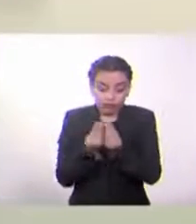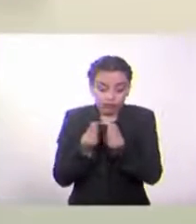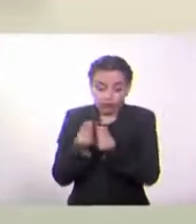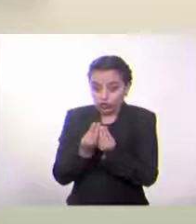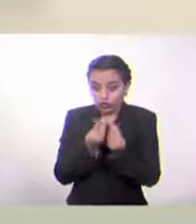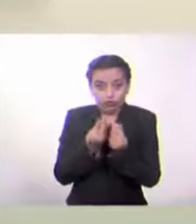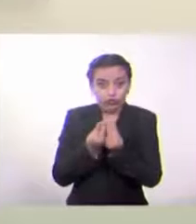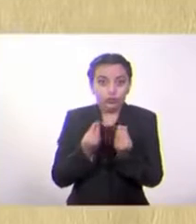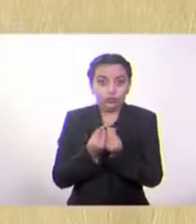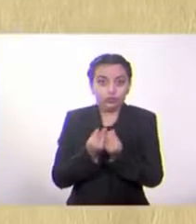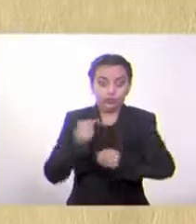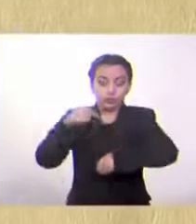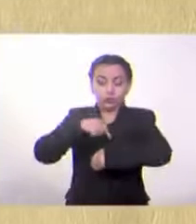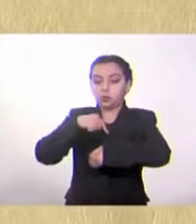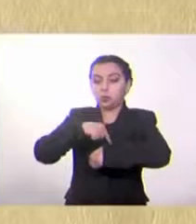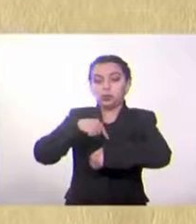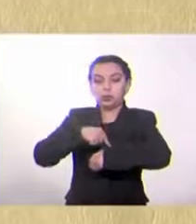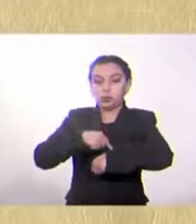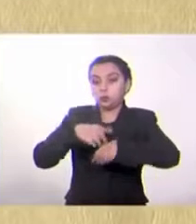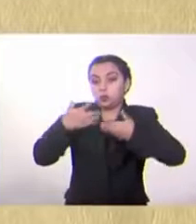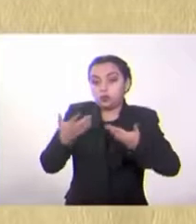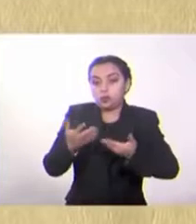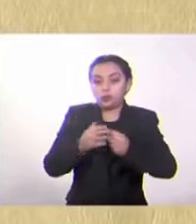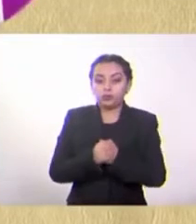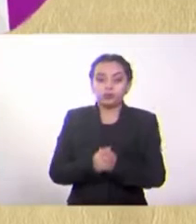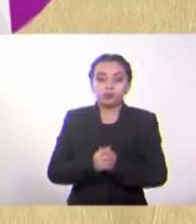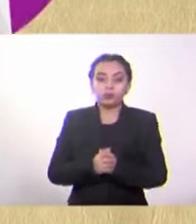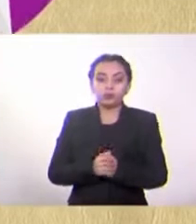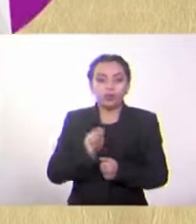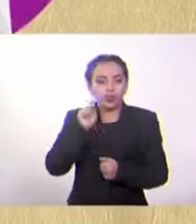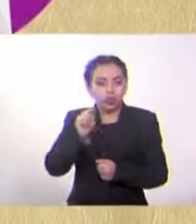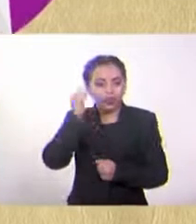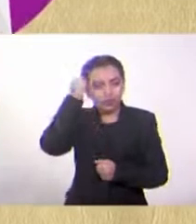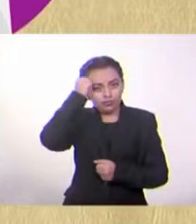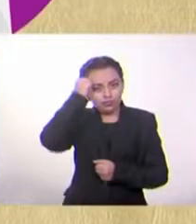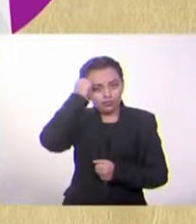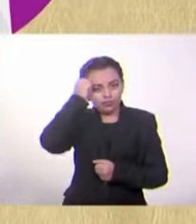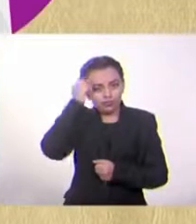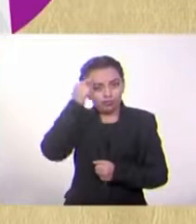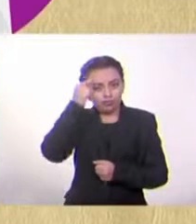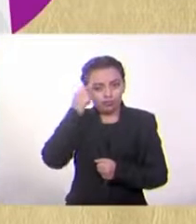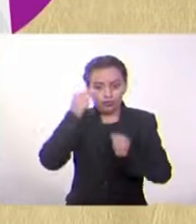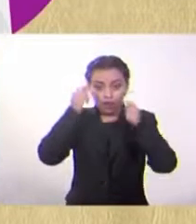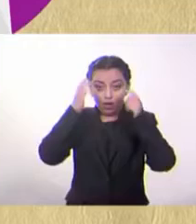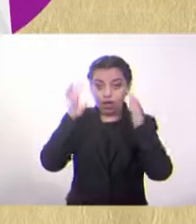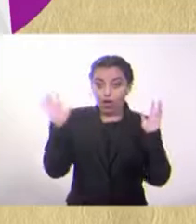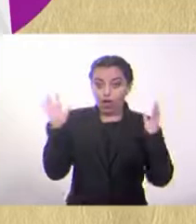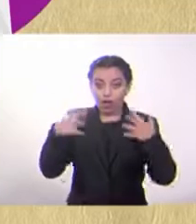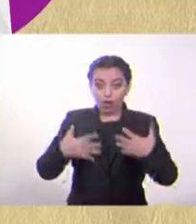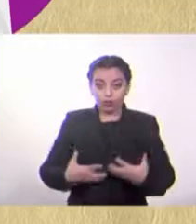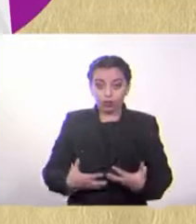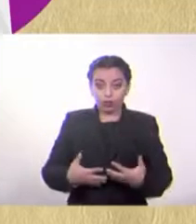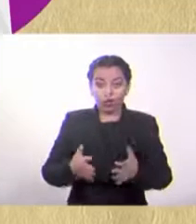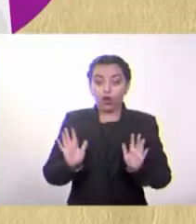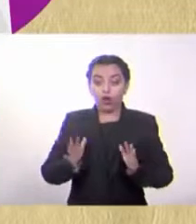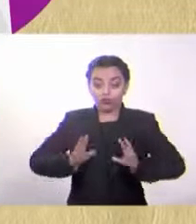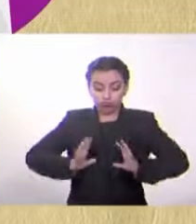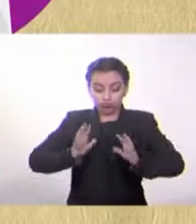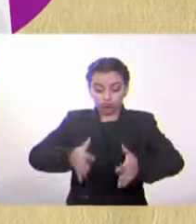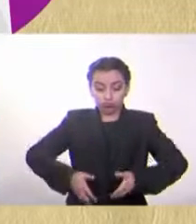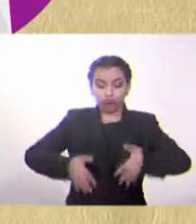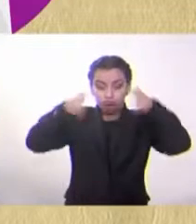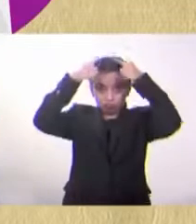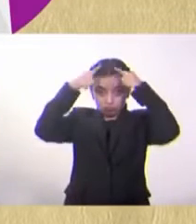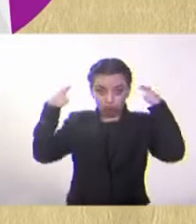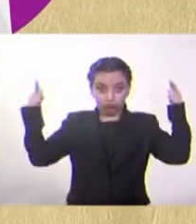momento determinado. Seguramente has escuchado hablar de la ciguanaba, del cipitío. Tus familiares, tus abuelas, tus